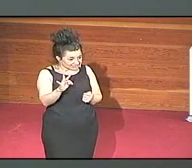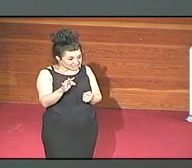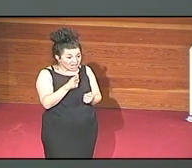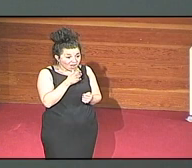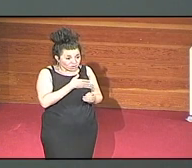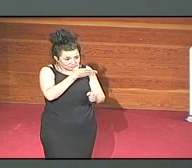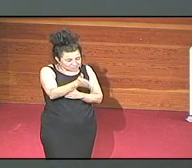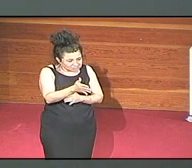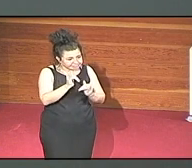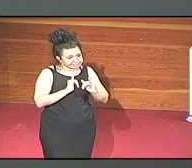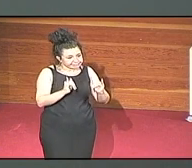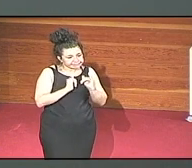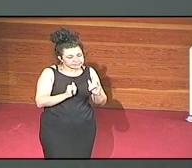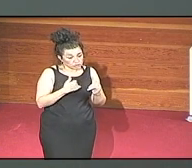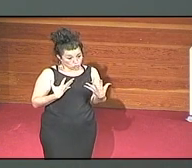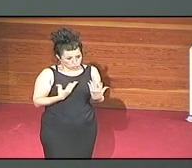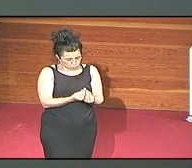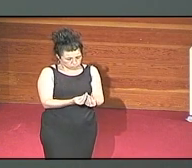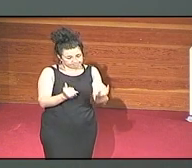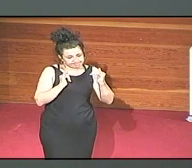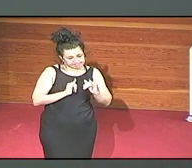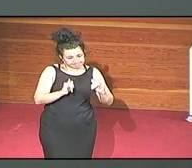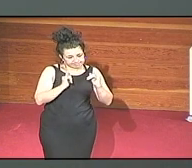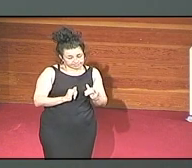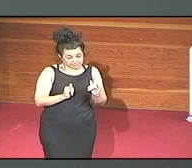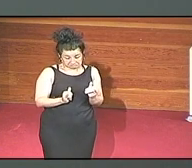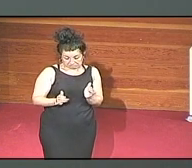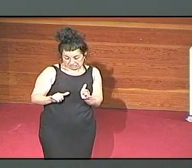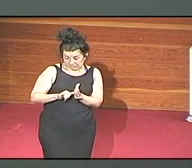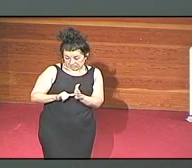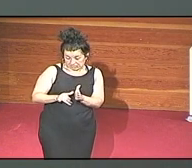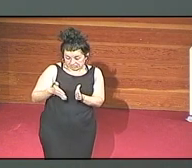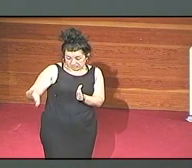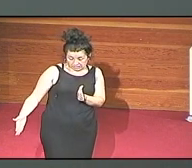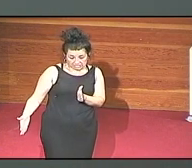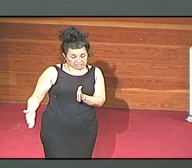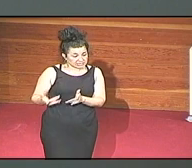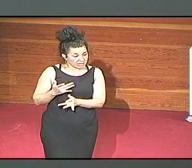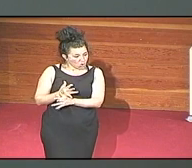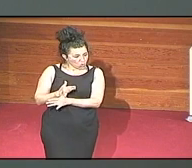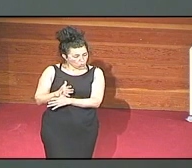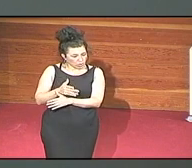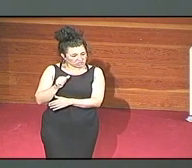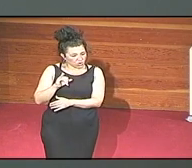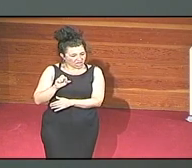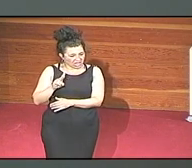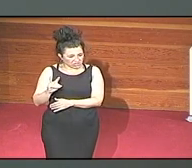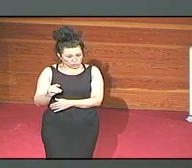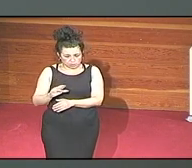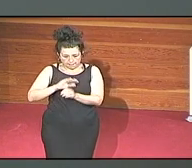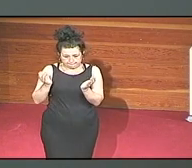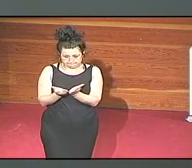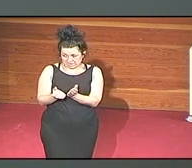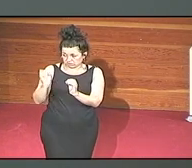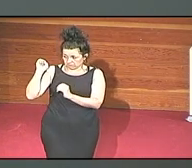justo cuando íbamos andando al lado del camino había unas niñas que más o menos tenían su edad que están jugando a la yuca es una especie de juego de matar con una pelota que si te